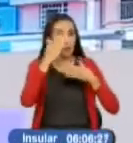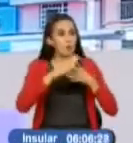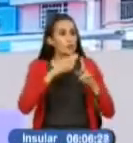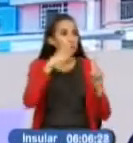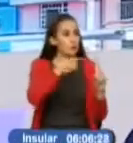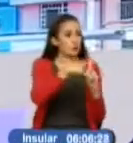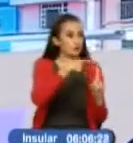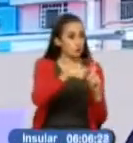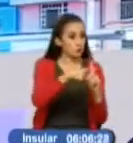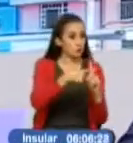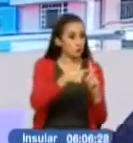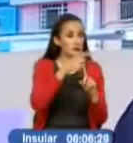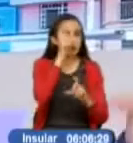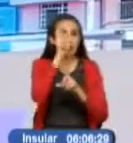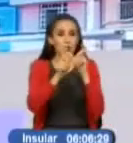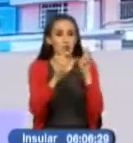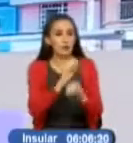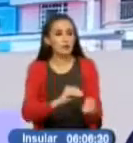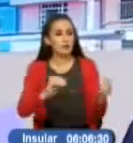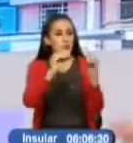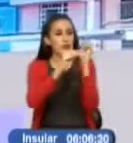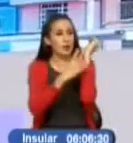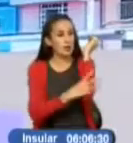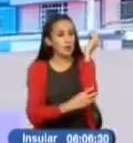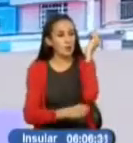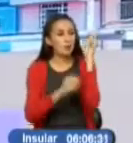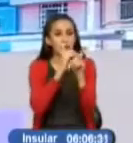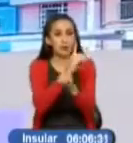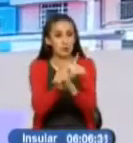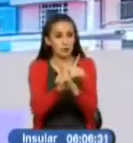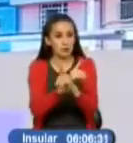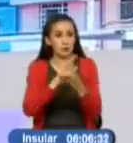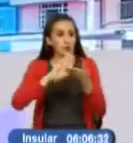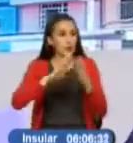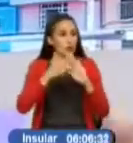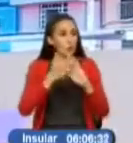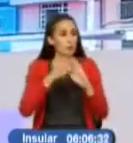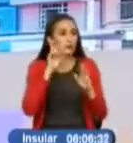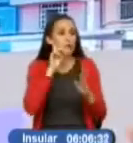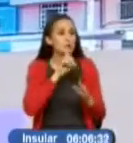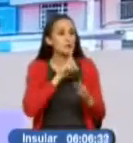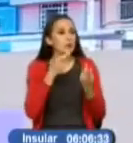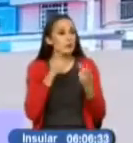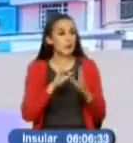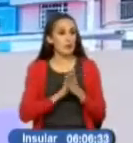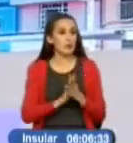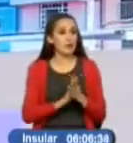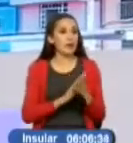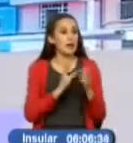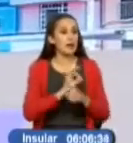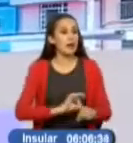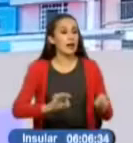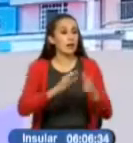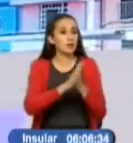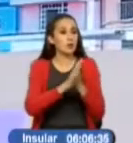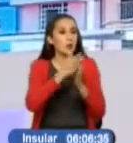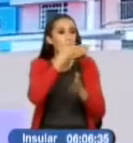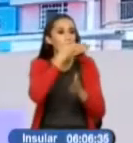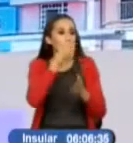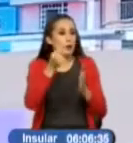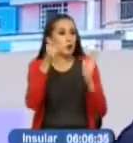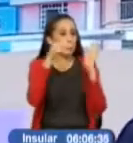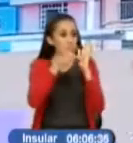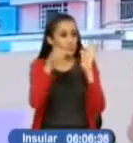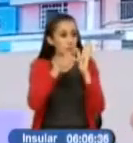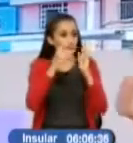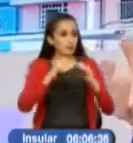positiva con personas de extrema pobreza, con discapacidades, con pueblos y nacionalidades, con mérito territorial a los mejores egresados de los